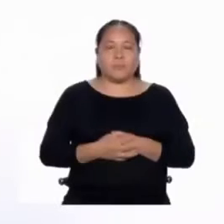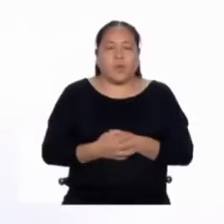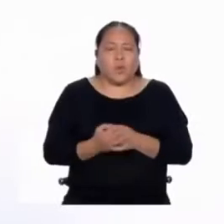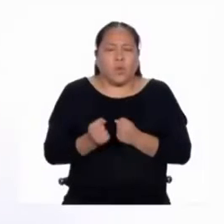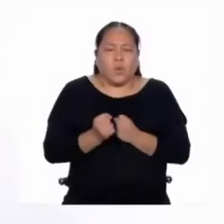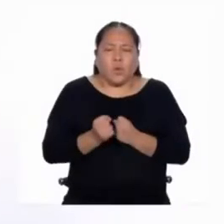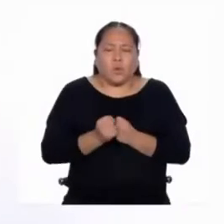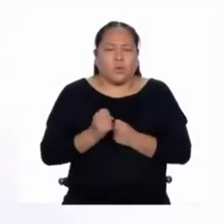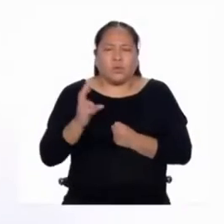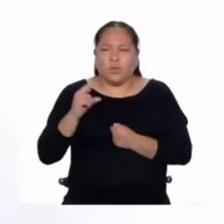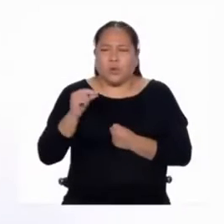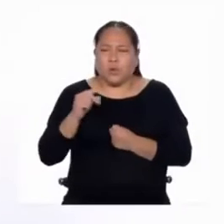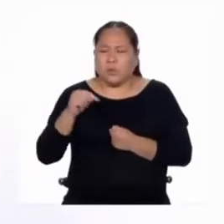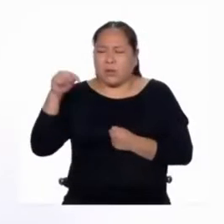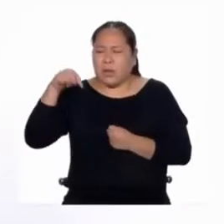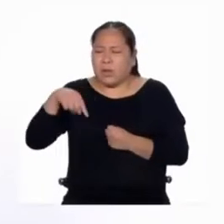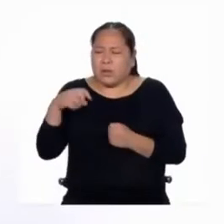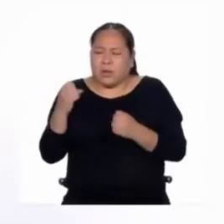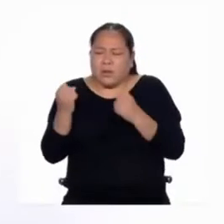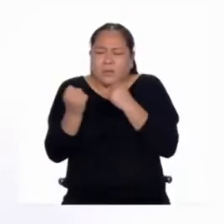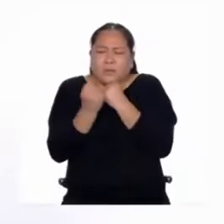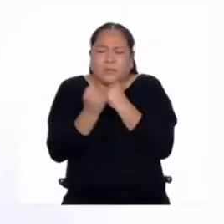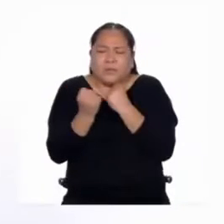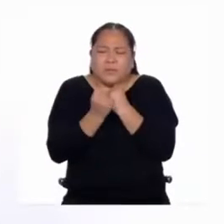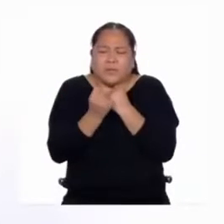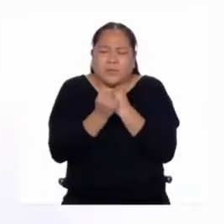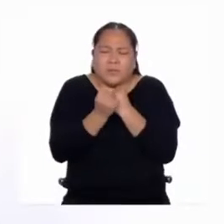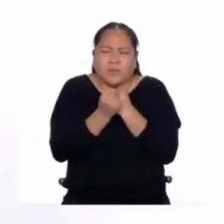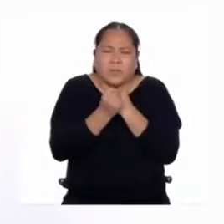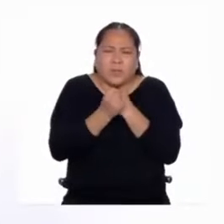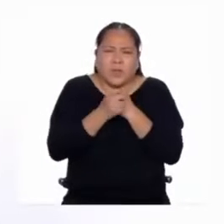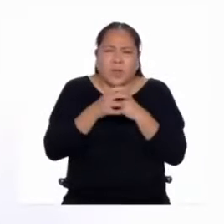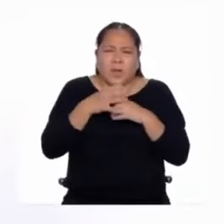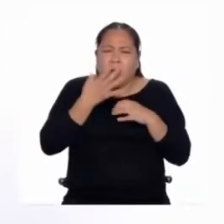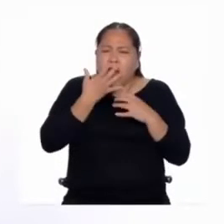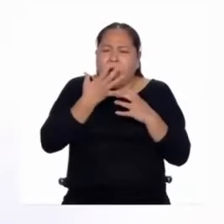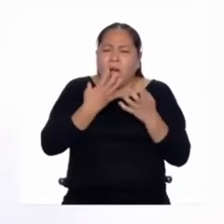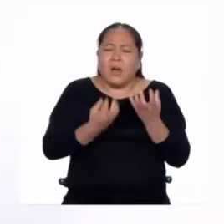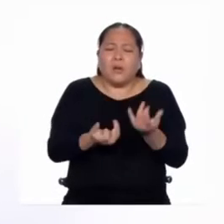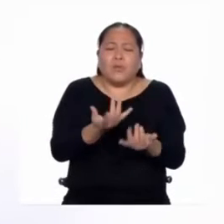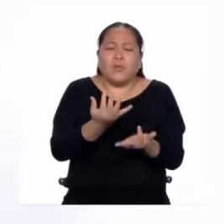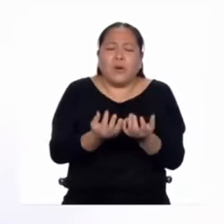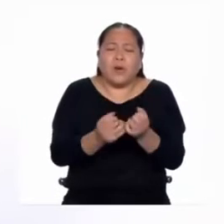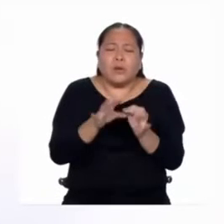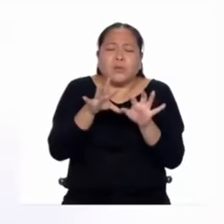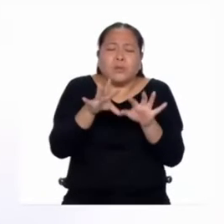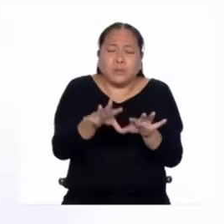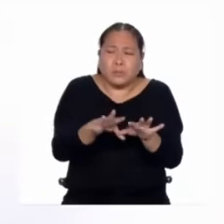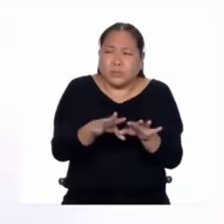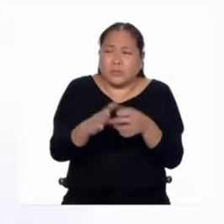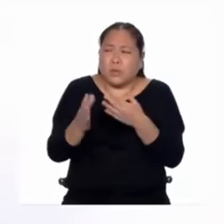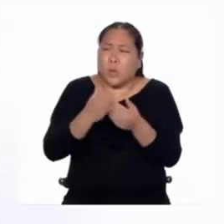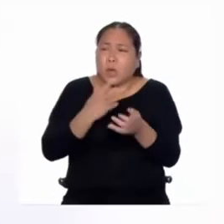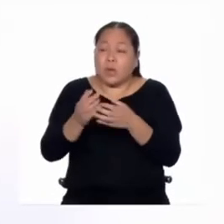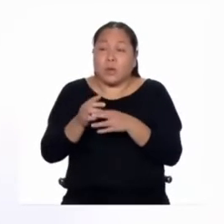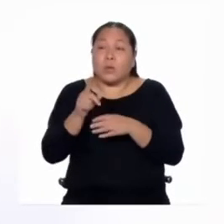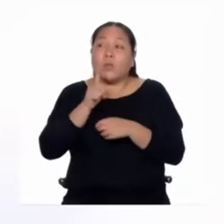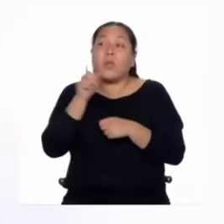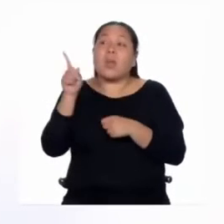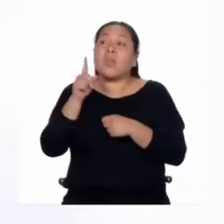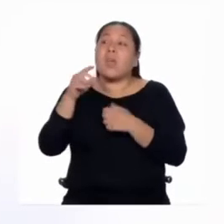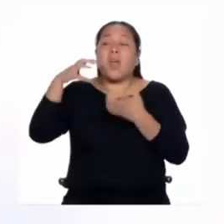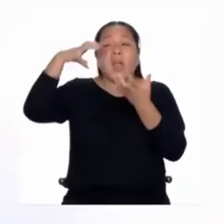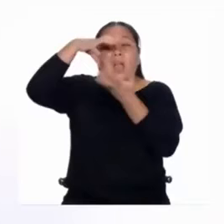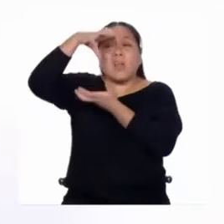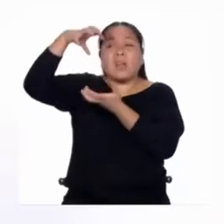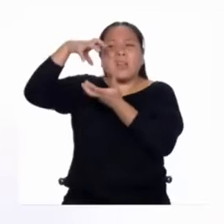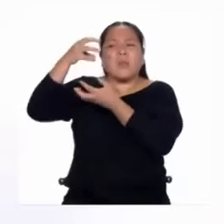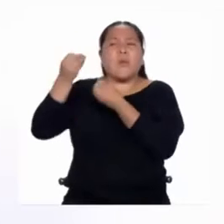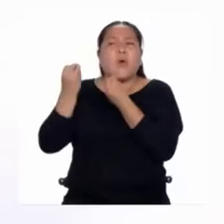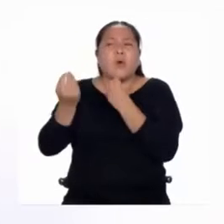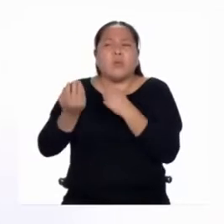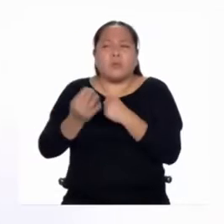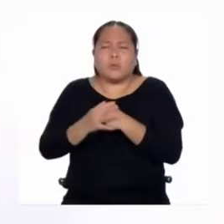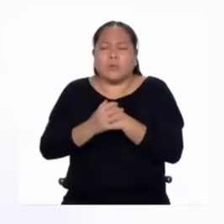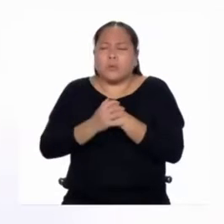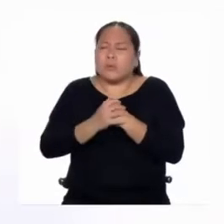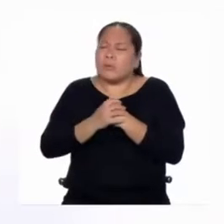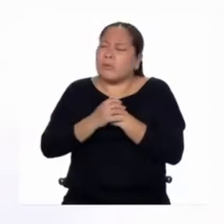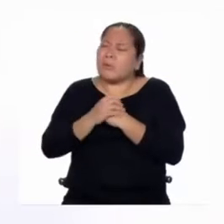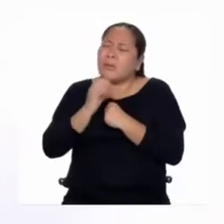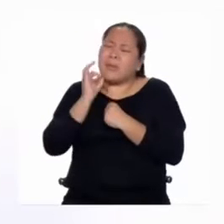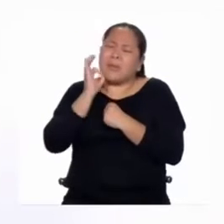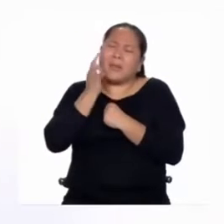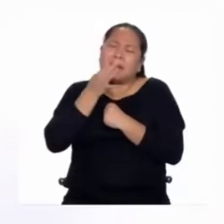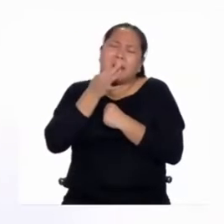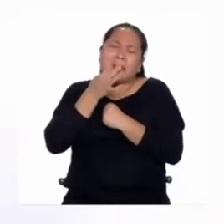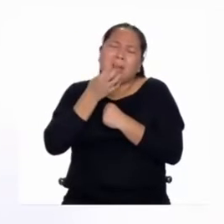Uy, no, por acá hace tanto frío que pondría las manos al fuego por cualquiera. ¿Y cómo está el clima por allá? Uy, qué